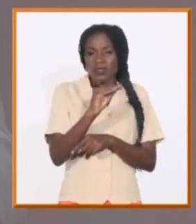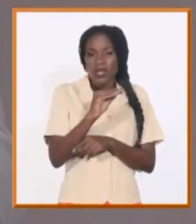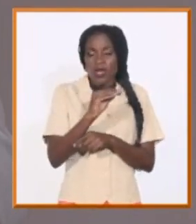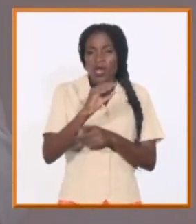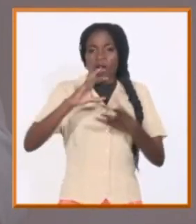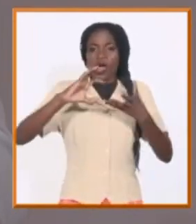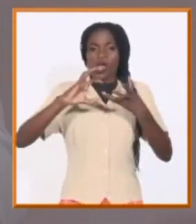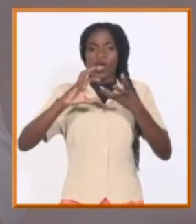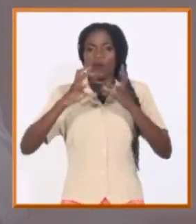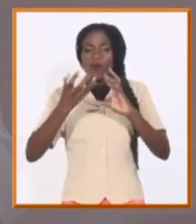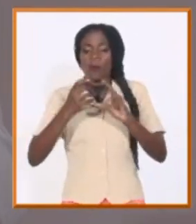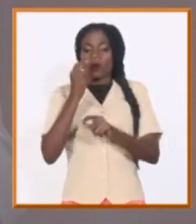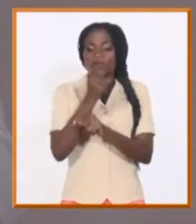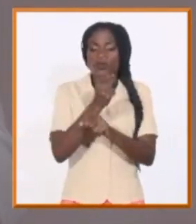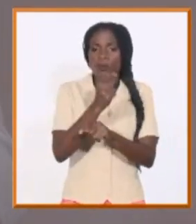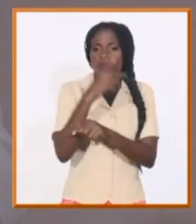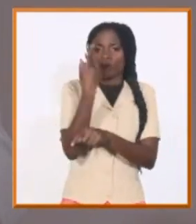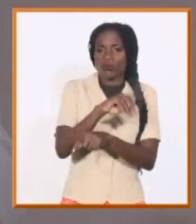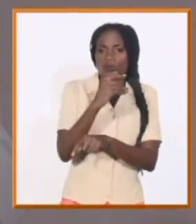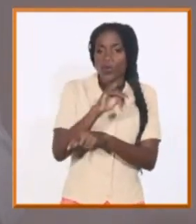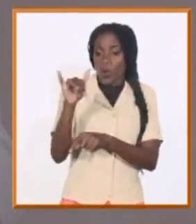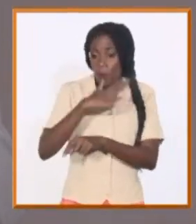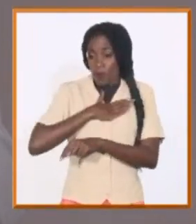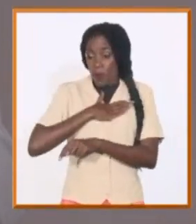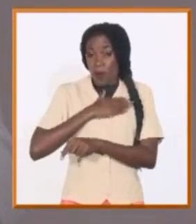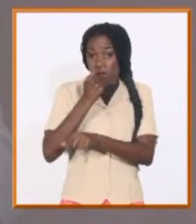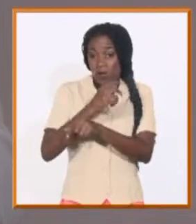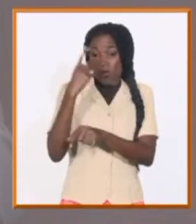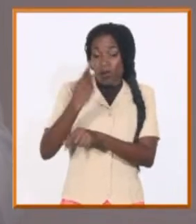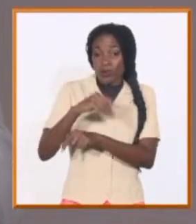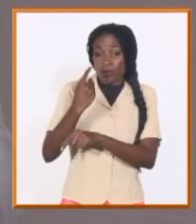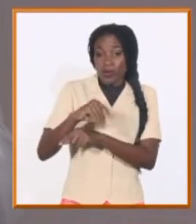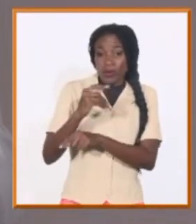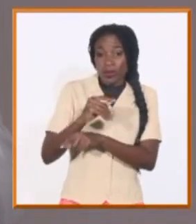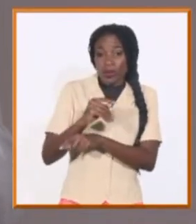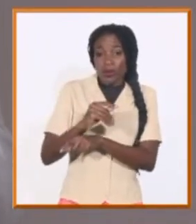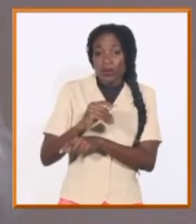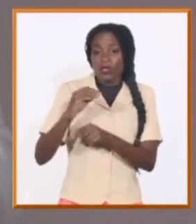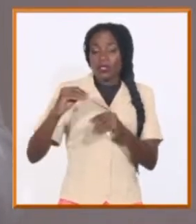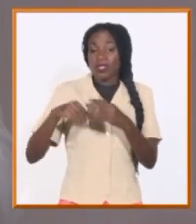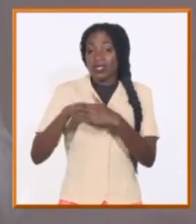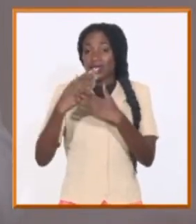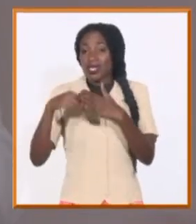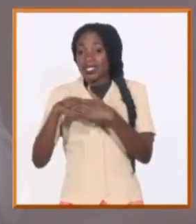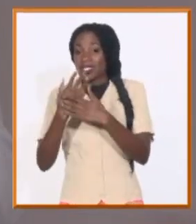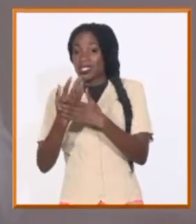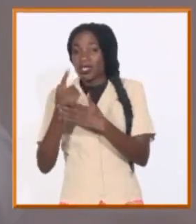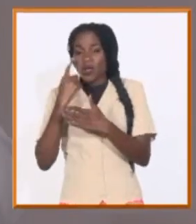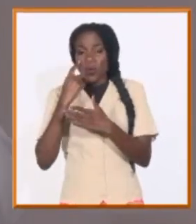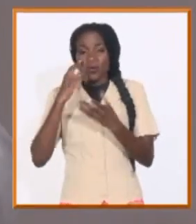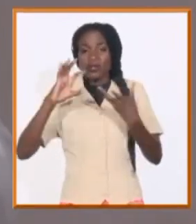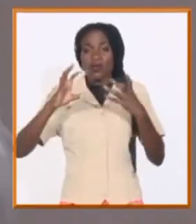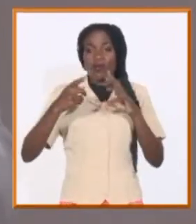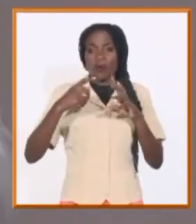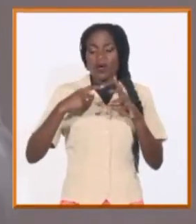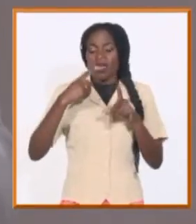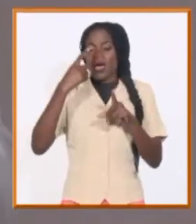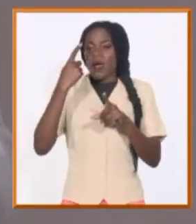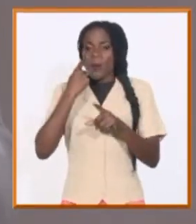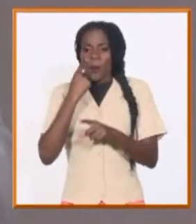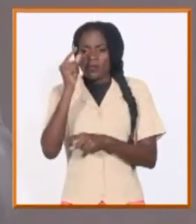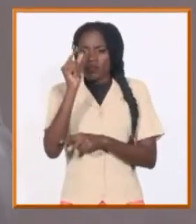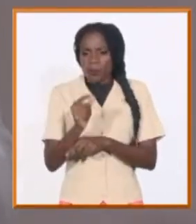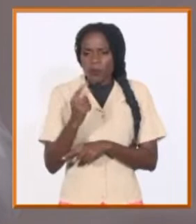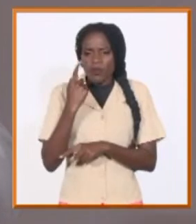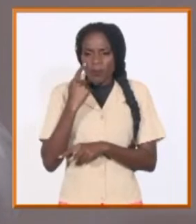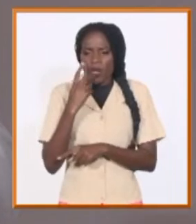y los modelos de entrenamiento, sino también que los propios entrenadores puedan actualizarse día a día con esas figuras, qué está ocurriendo con ellos, qué